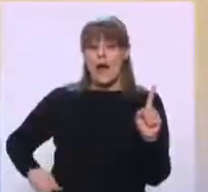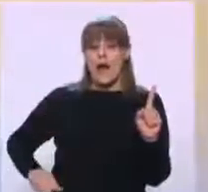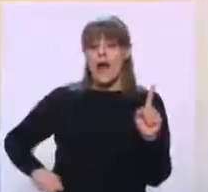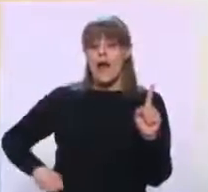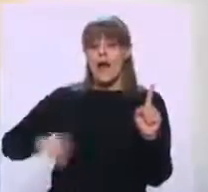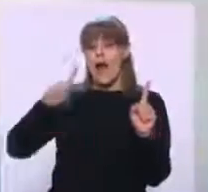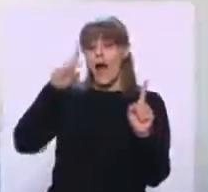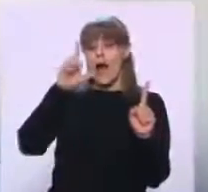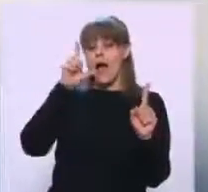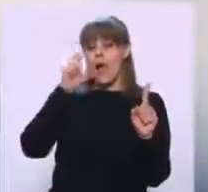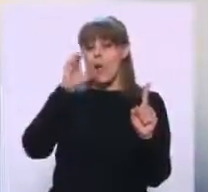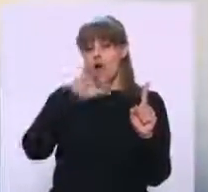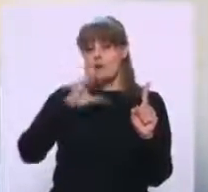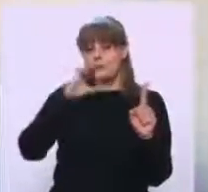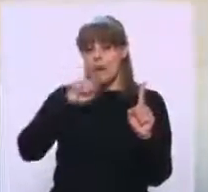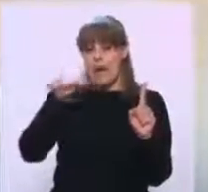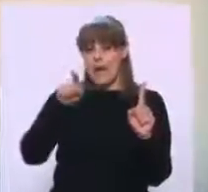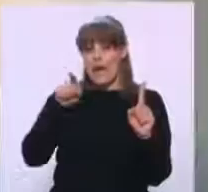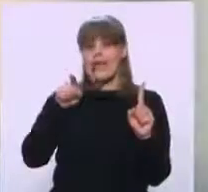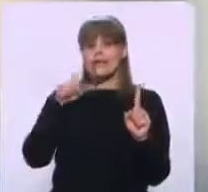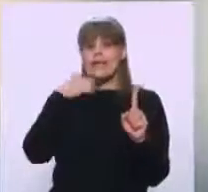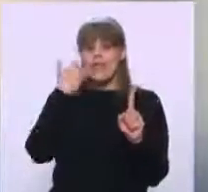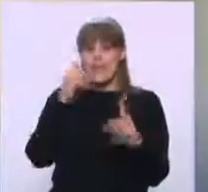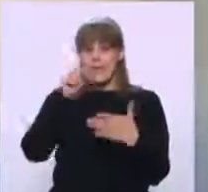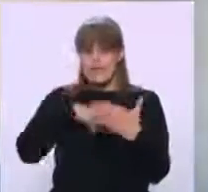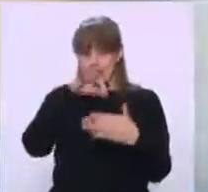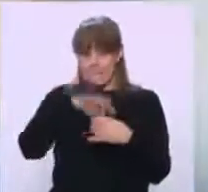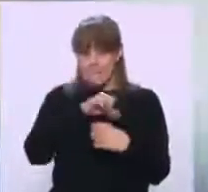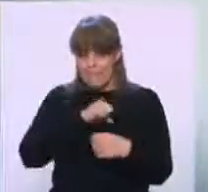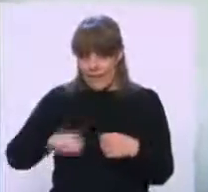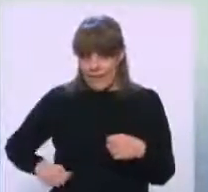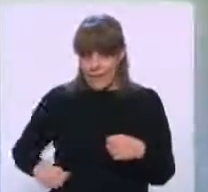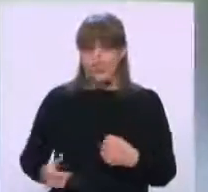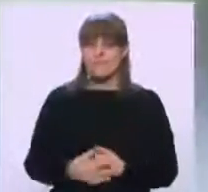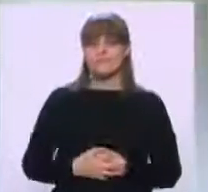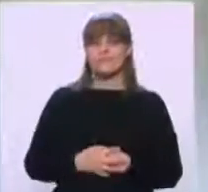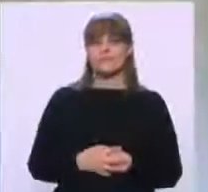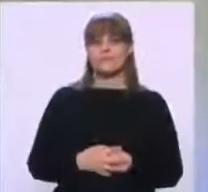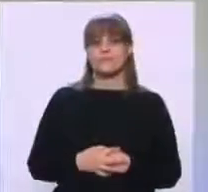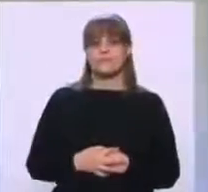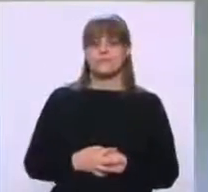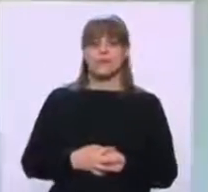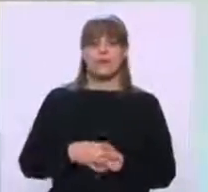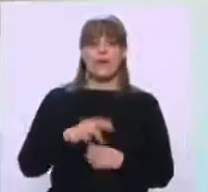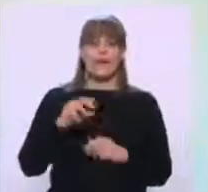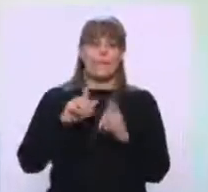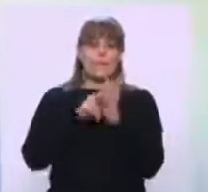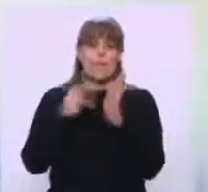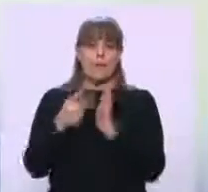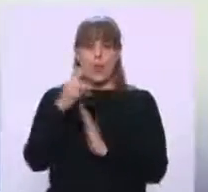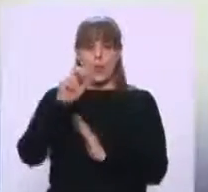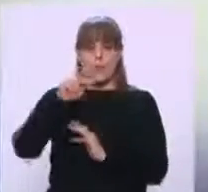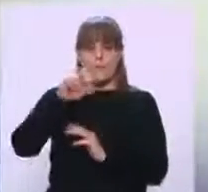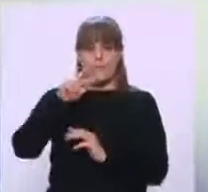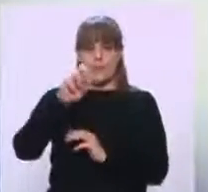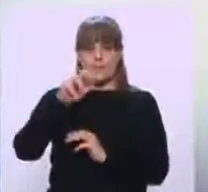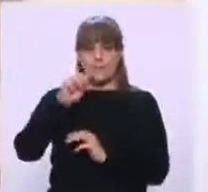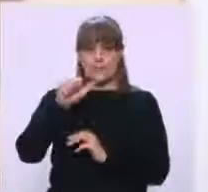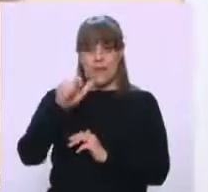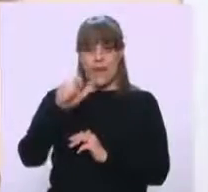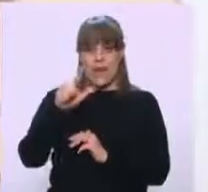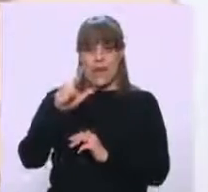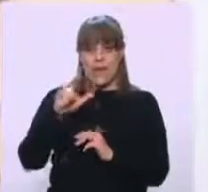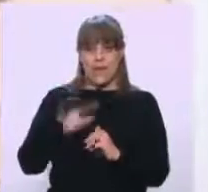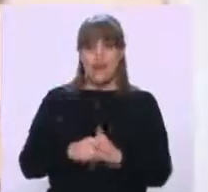Morena. De acuerdo con el diario El Universal, en su nota más importante, una empresa de Arturo Ávila